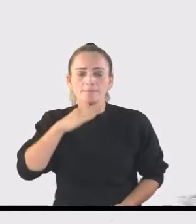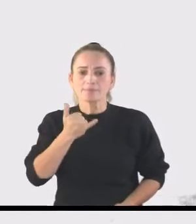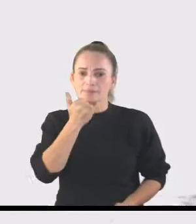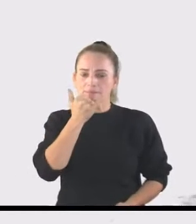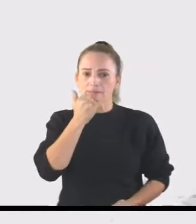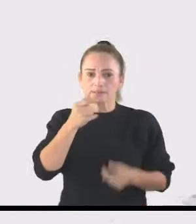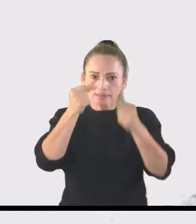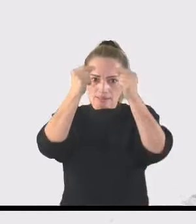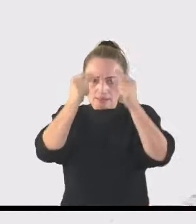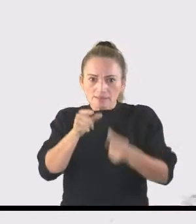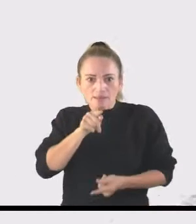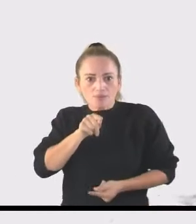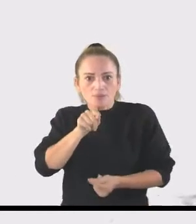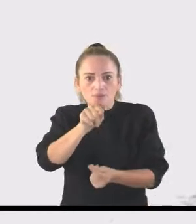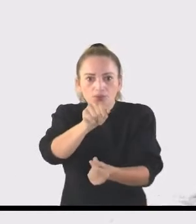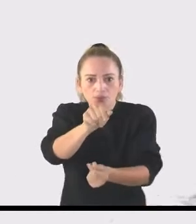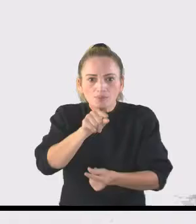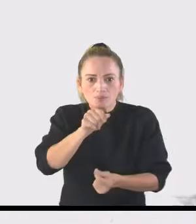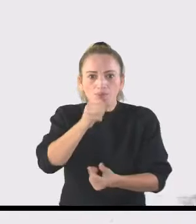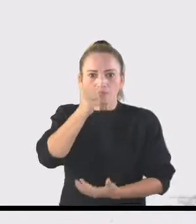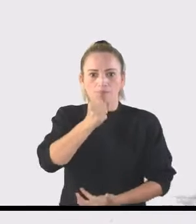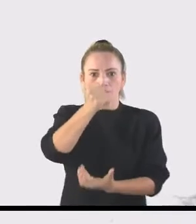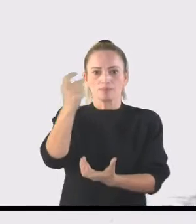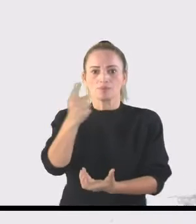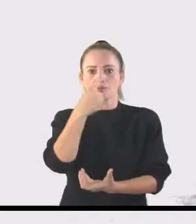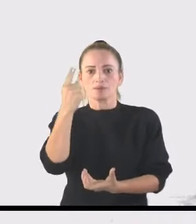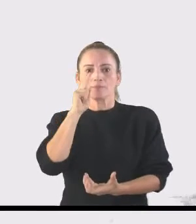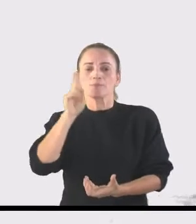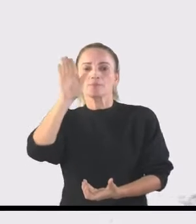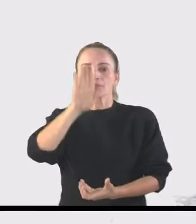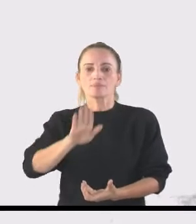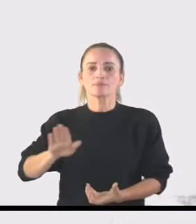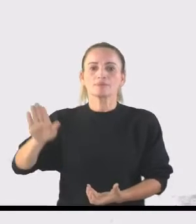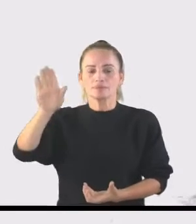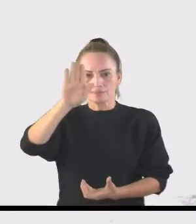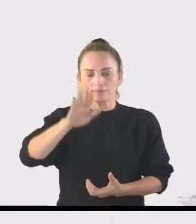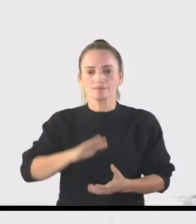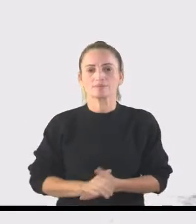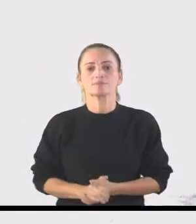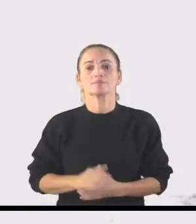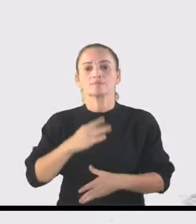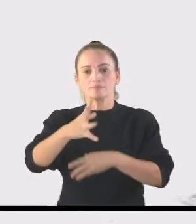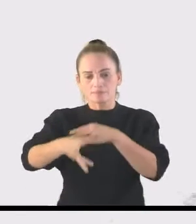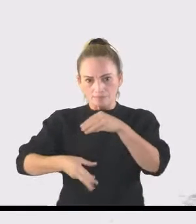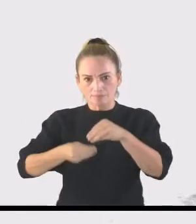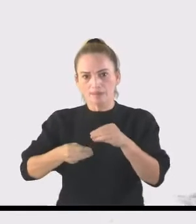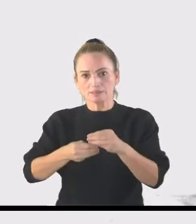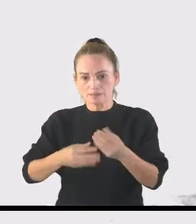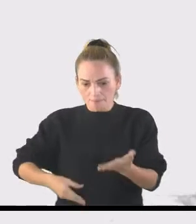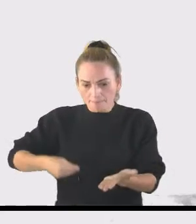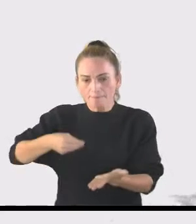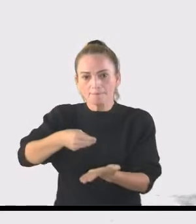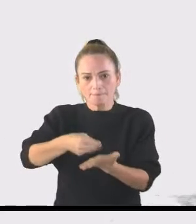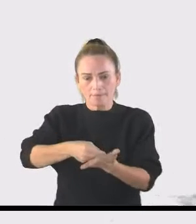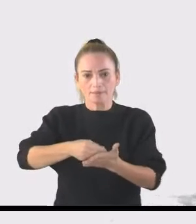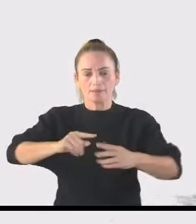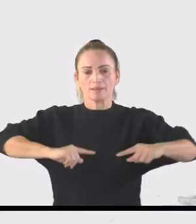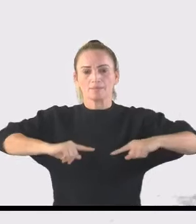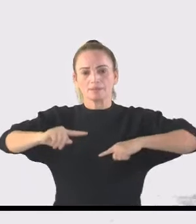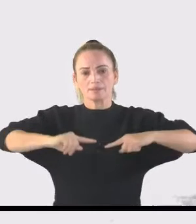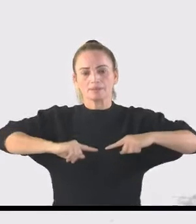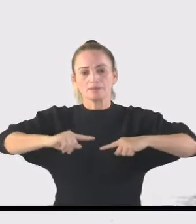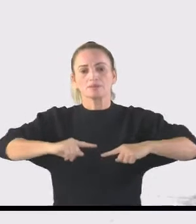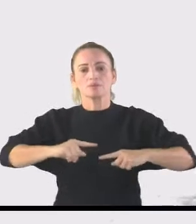Estado subsidia con el dinero del presupuesto general de la Nación. Por su parte, las indemnizaciones administrativas vienen